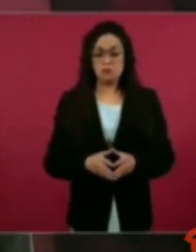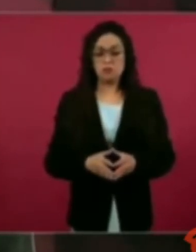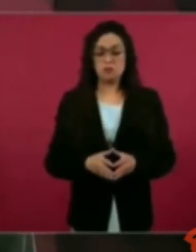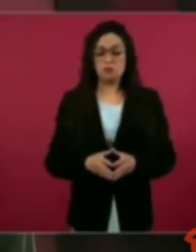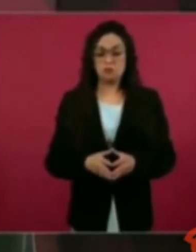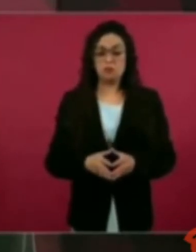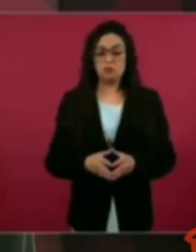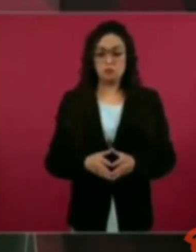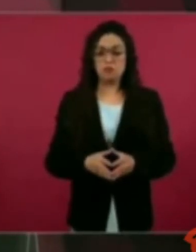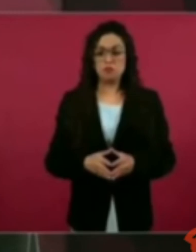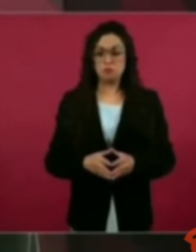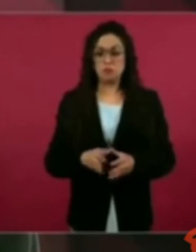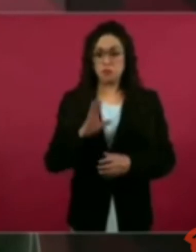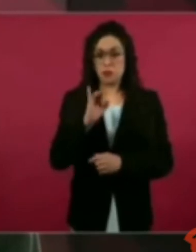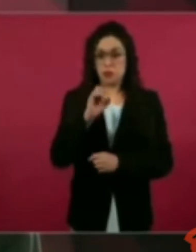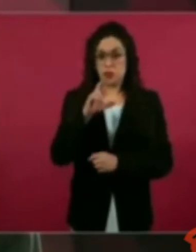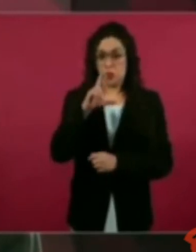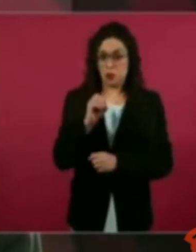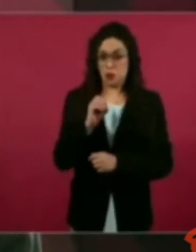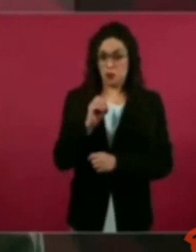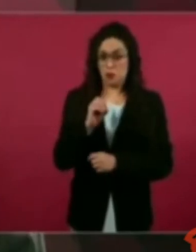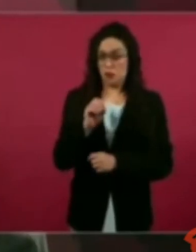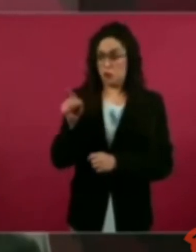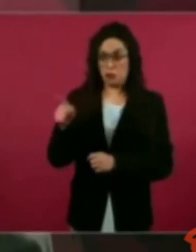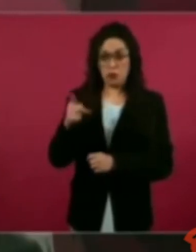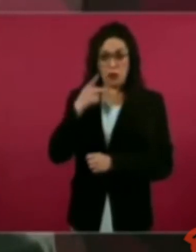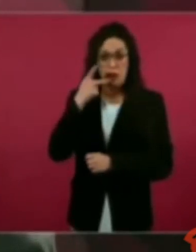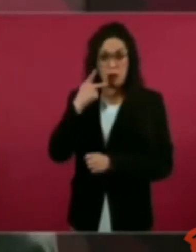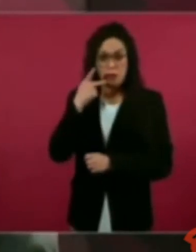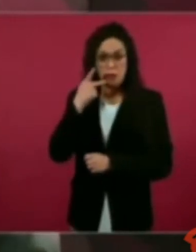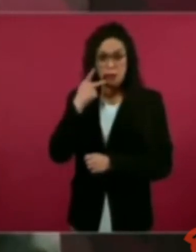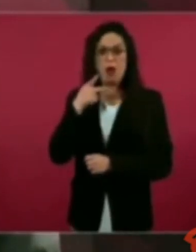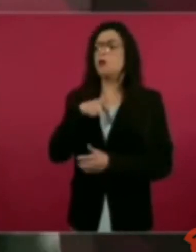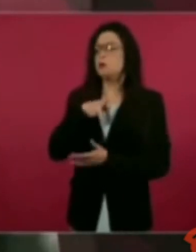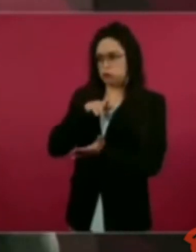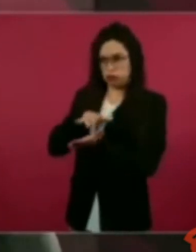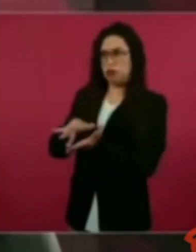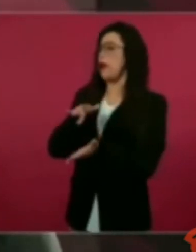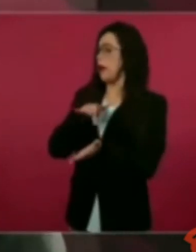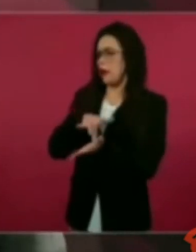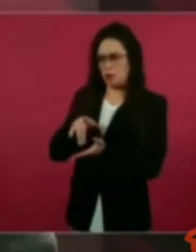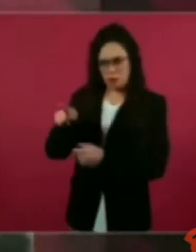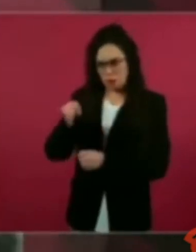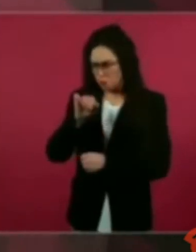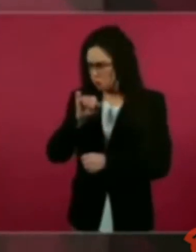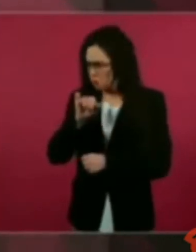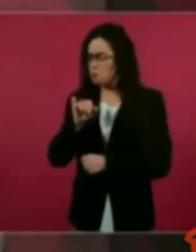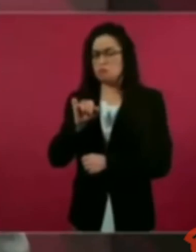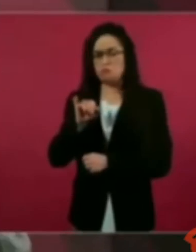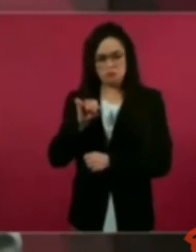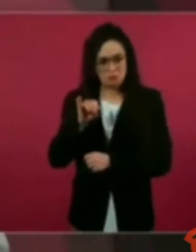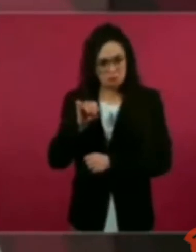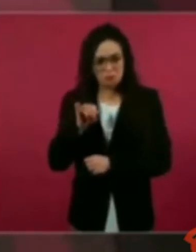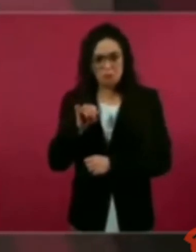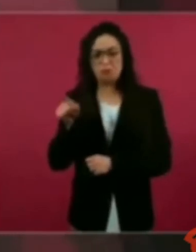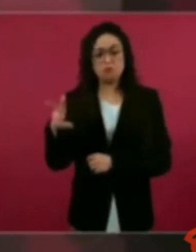lo apoya en sus dichos. Sí, claro, dice, yo he estado